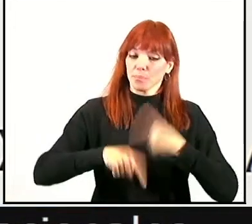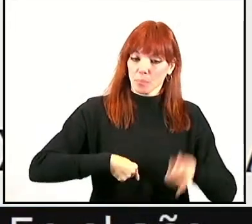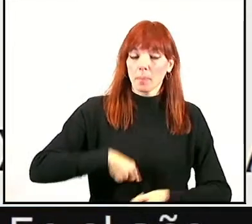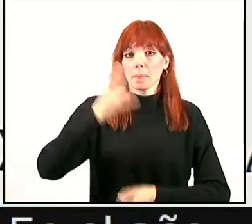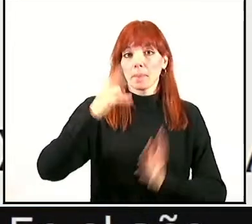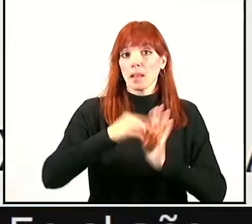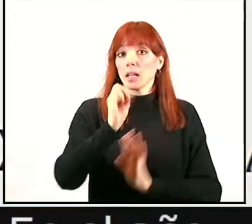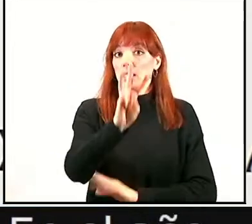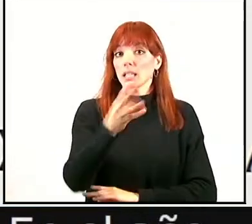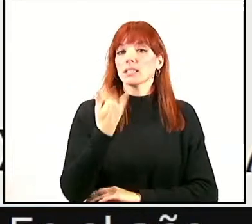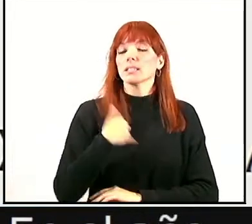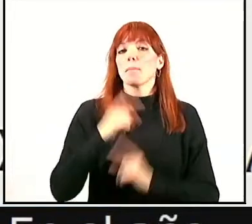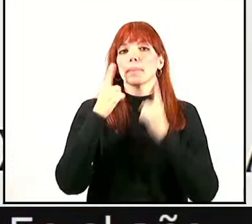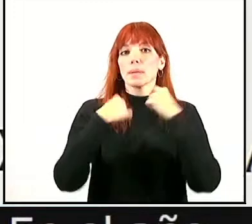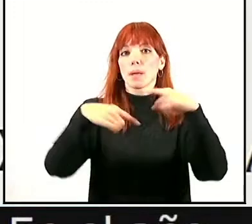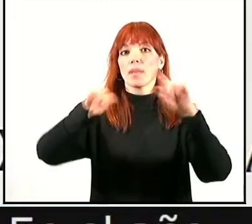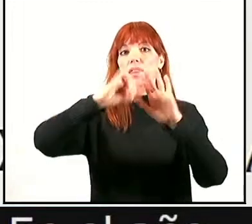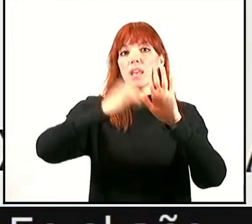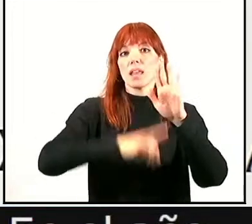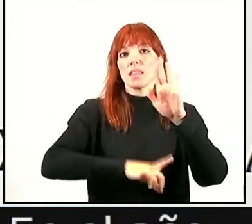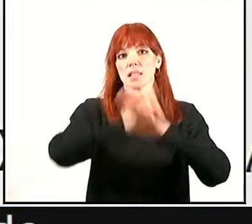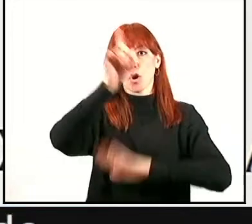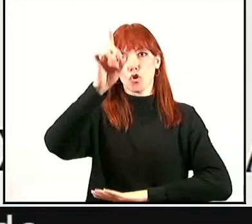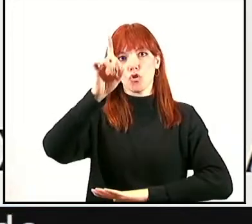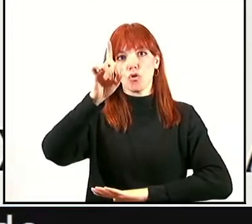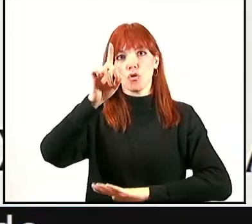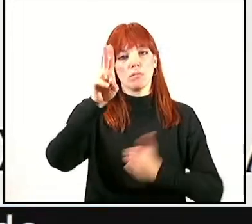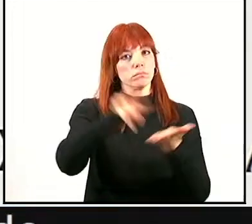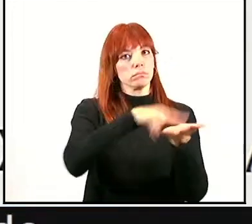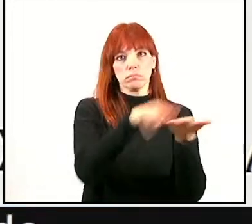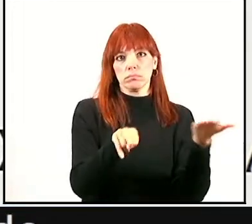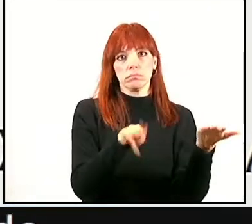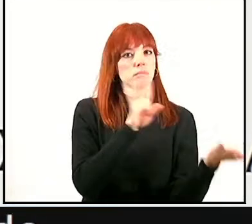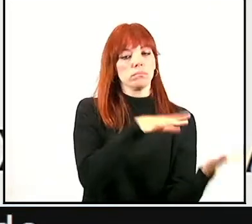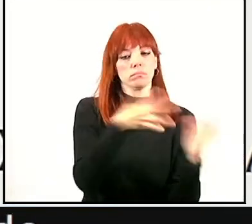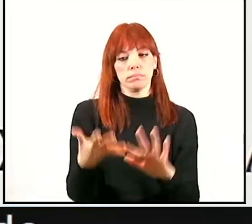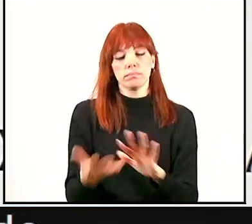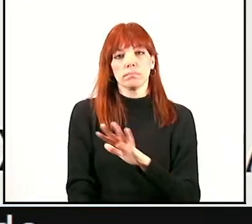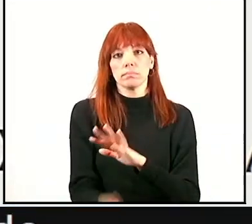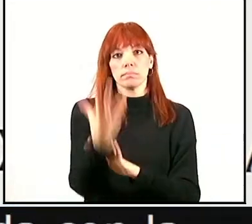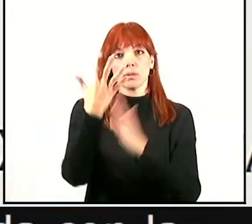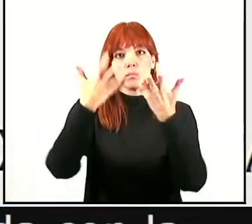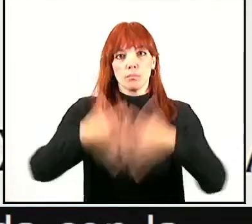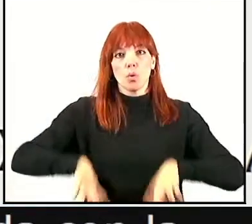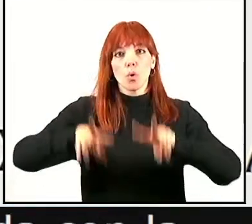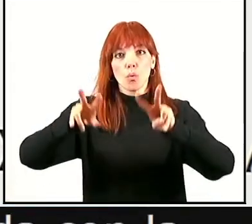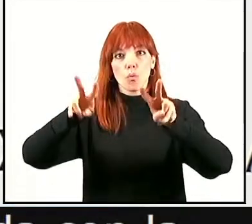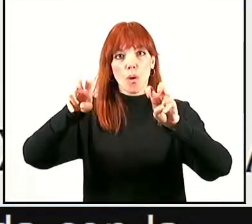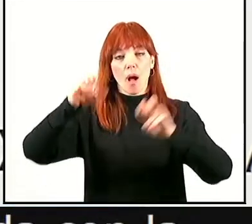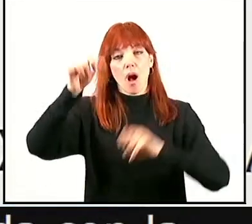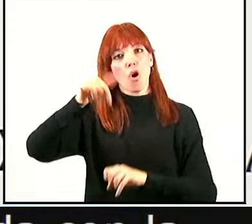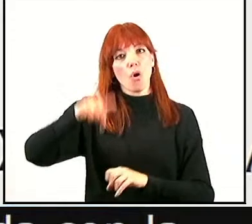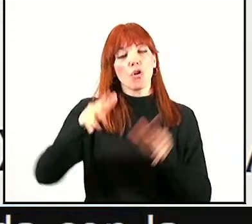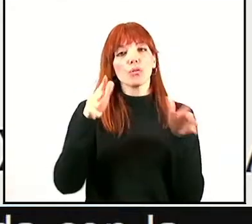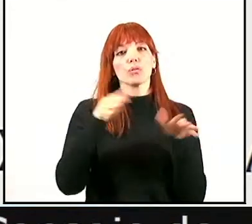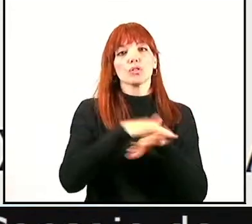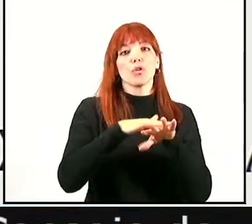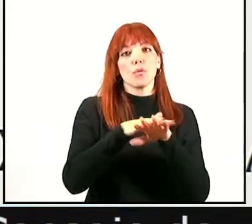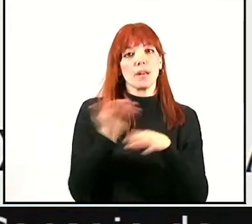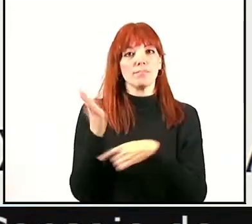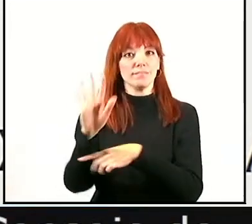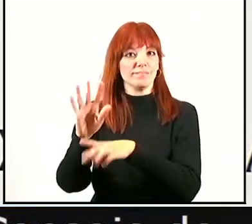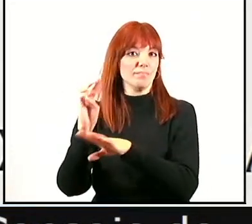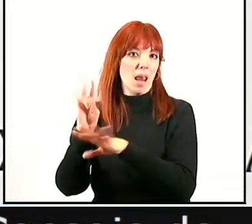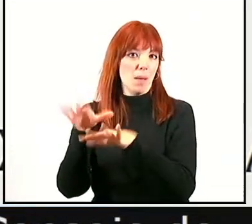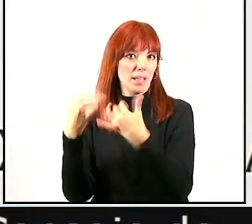la que fue la primera Ley de Cooperación al Desarrollo, que será derogada con la entrada en vigor de la que hoy aprueba el Consejo de Gobierno y manda al Parlamento,